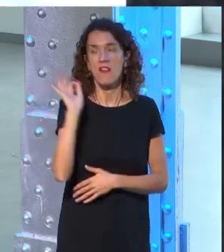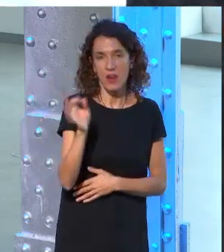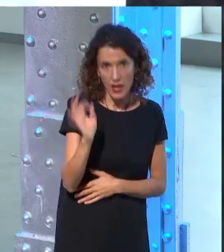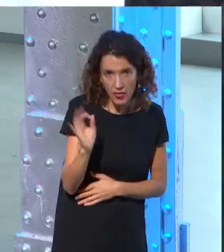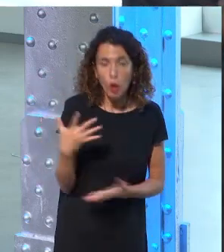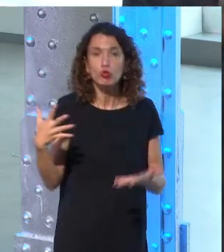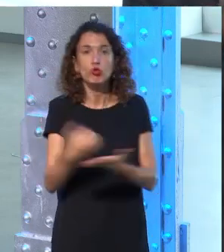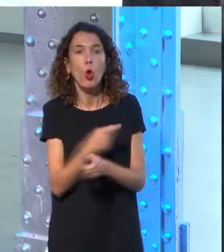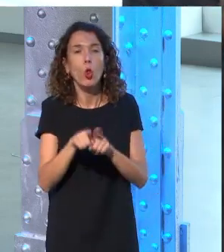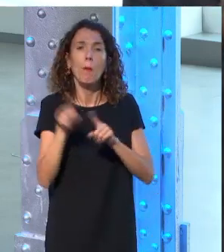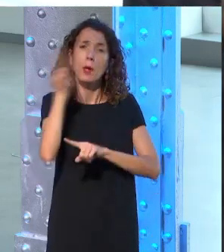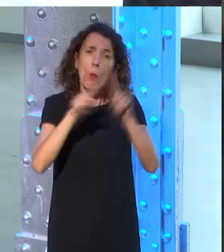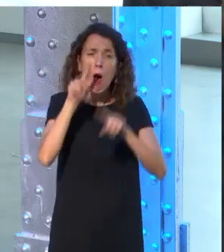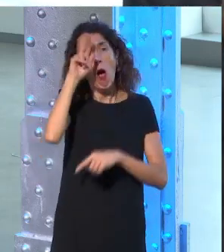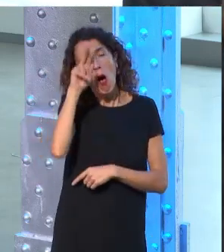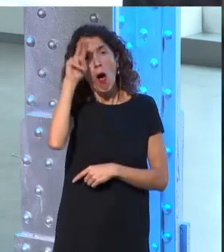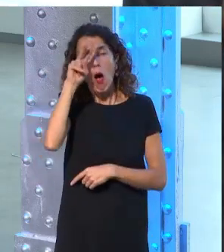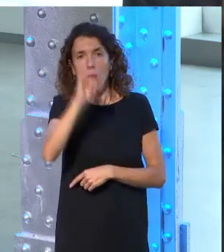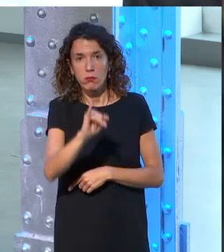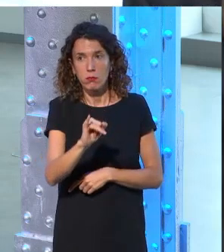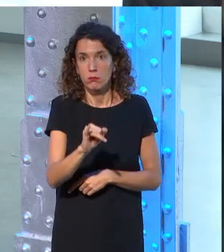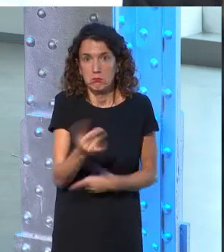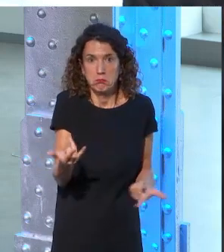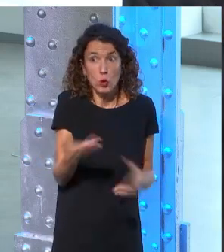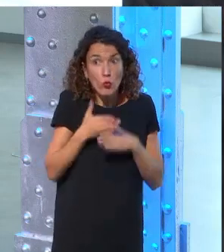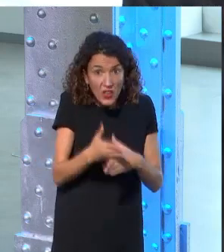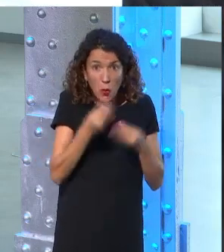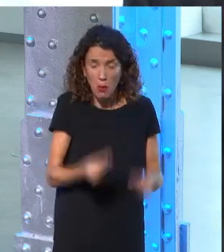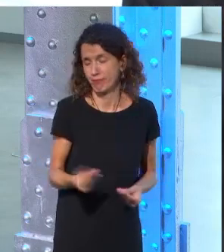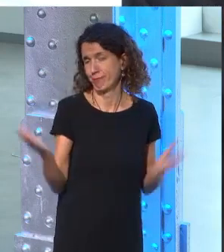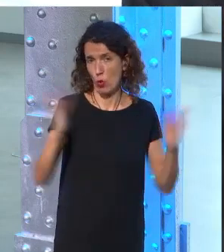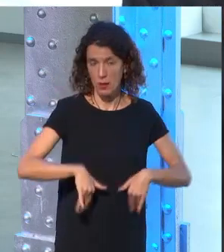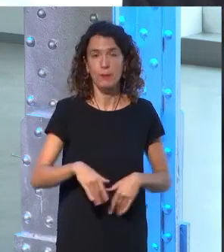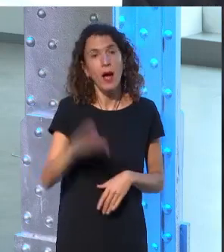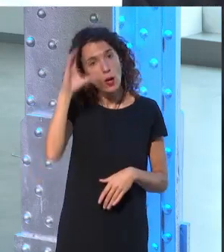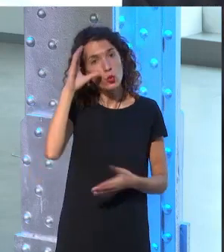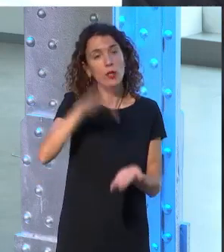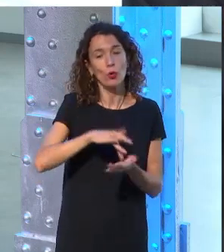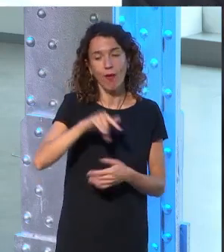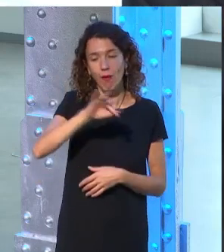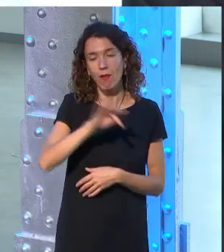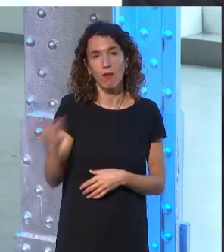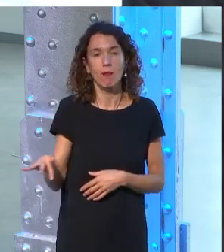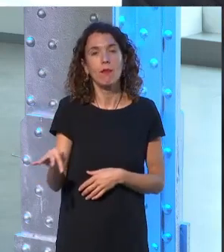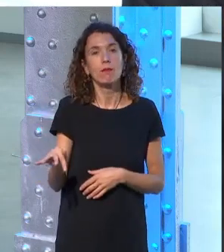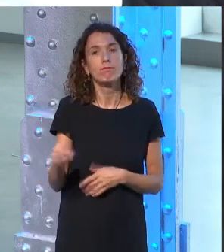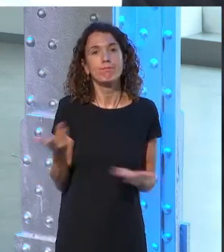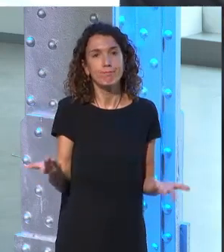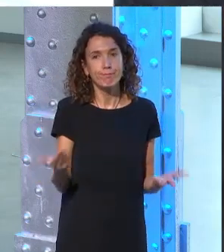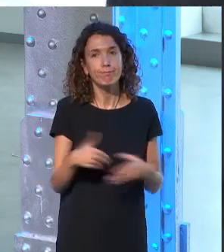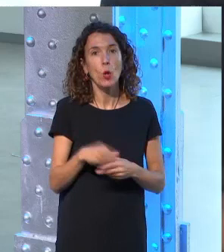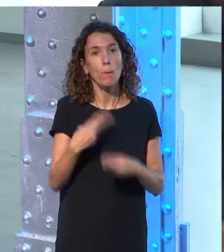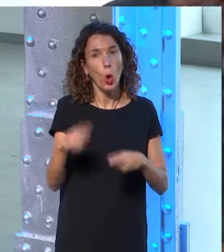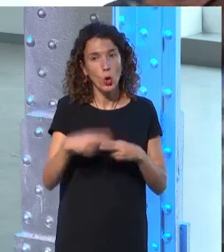dirán todos que todo está muy preocupado, pero no lo suficientemente. Bueno, vamos a escuchar las intervenciones de